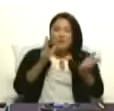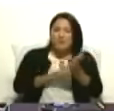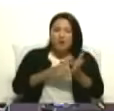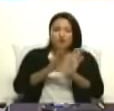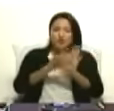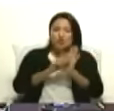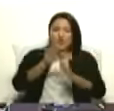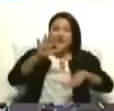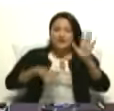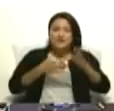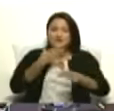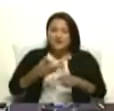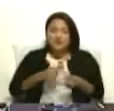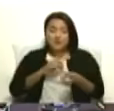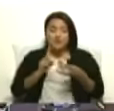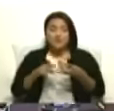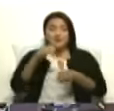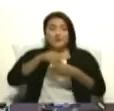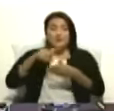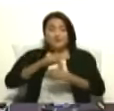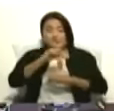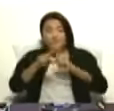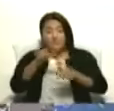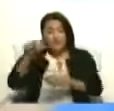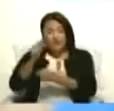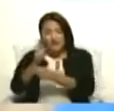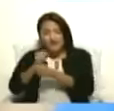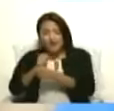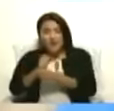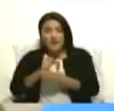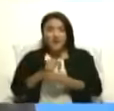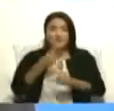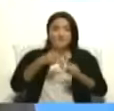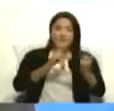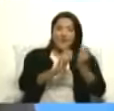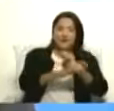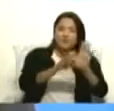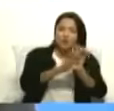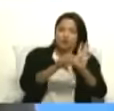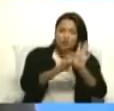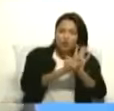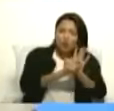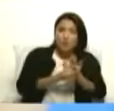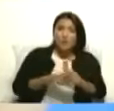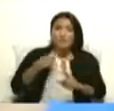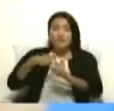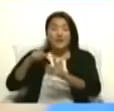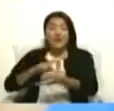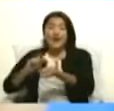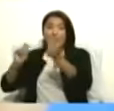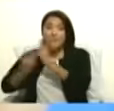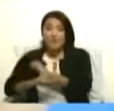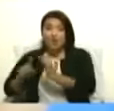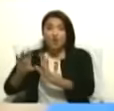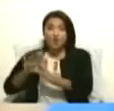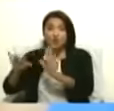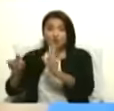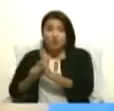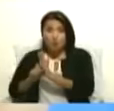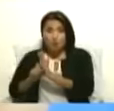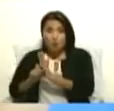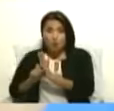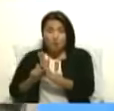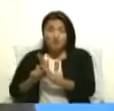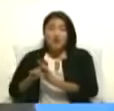el referendo sindical el referendo de la enmienda constitucional el referendo de la Reforma constitucional que andan